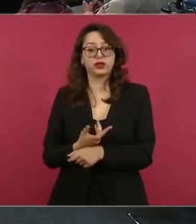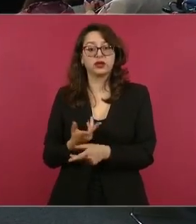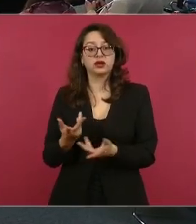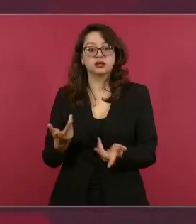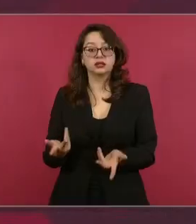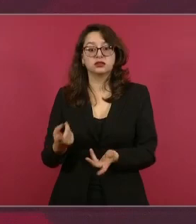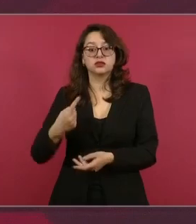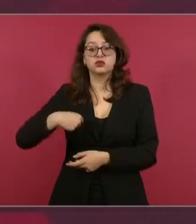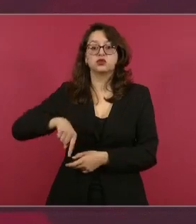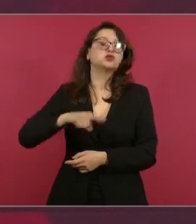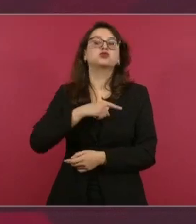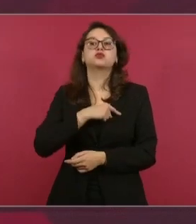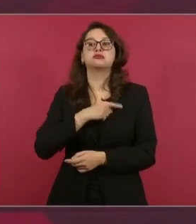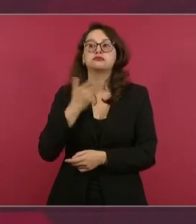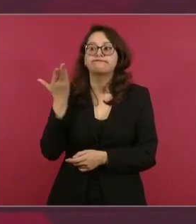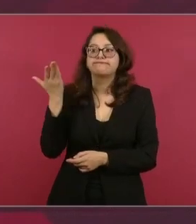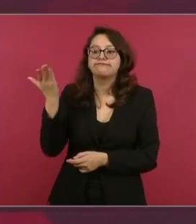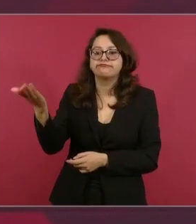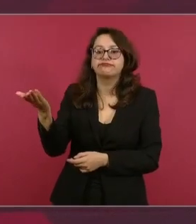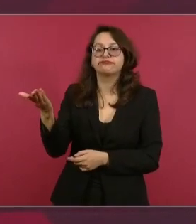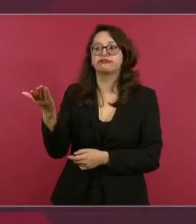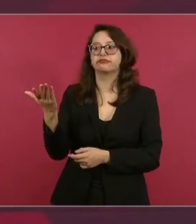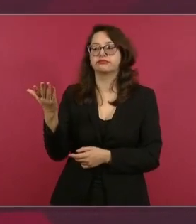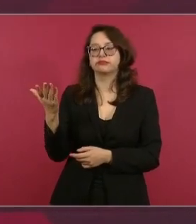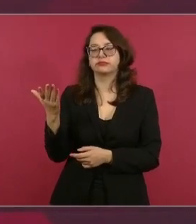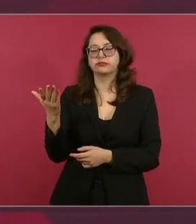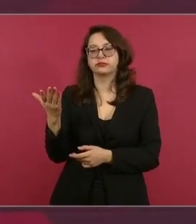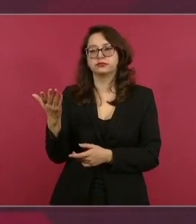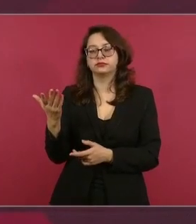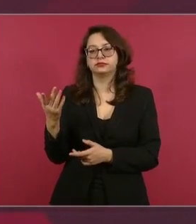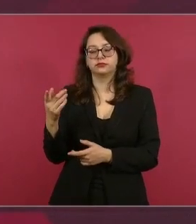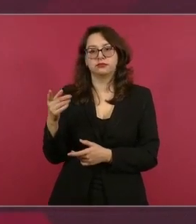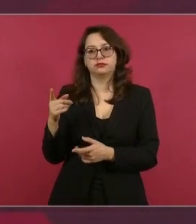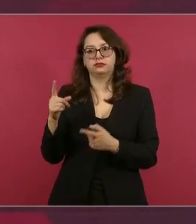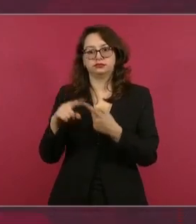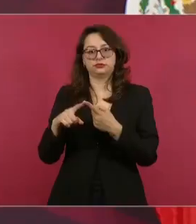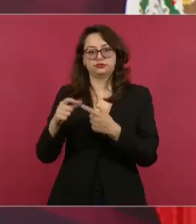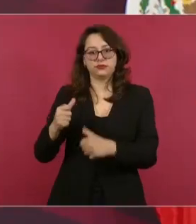pedíamos esto de la monarquía,